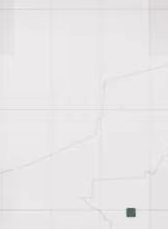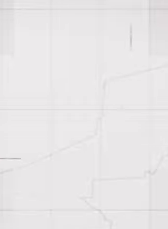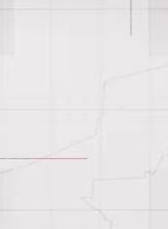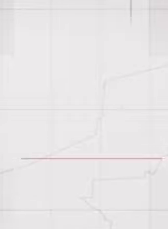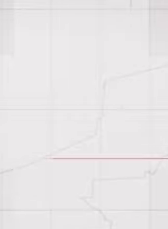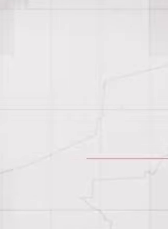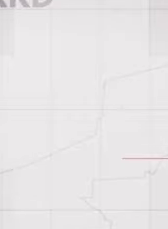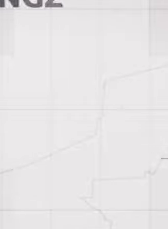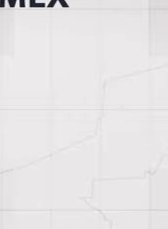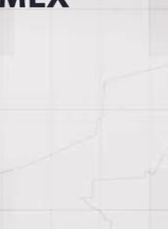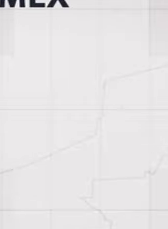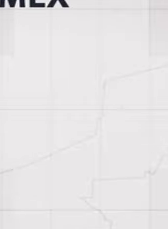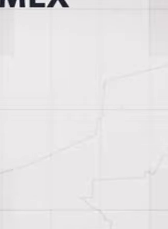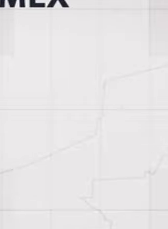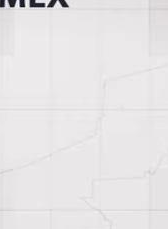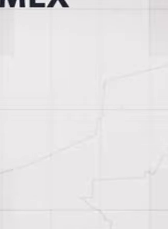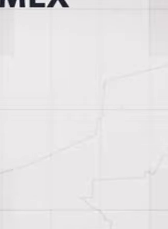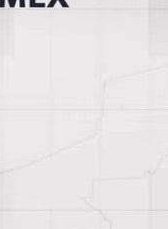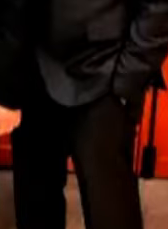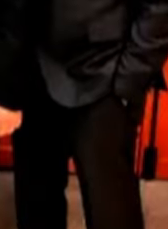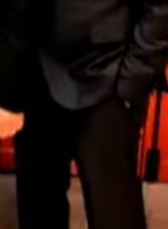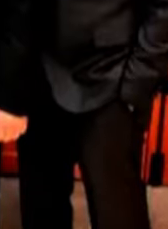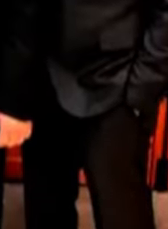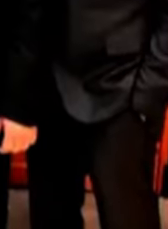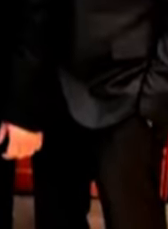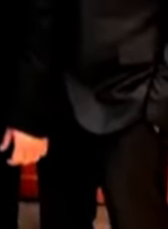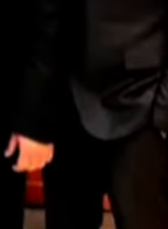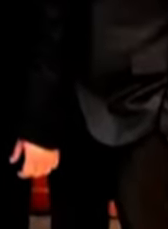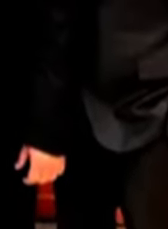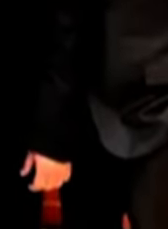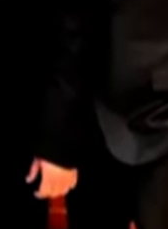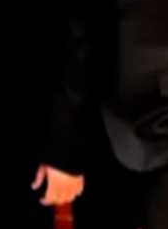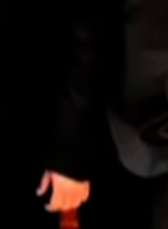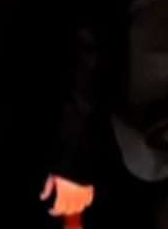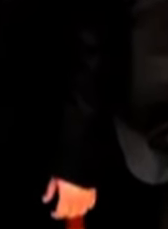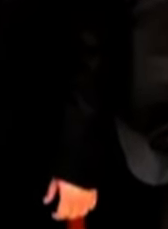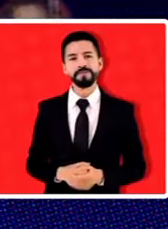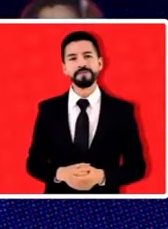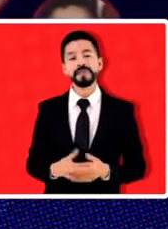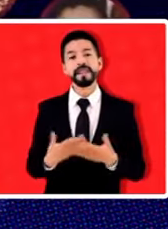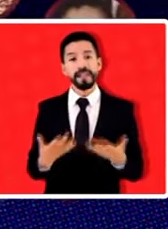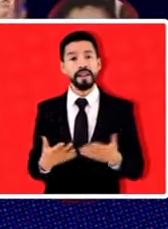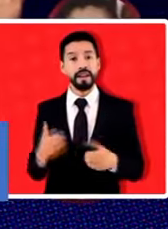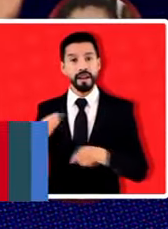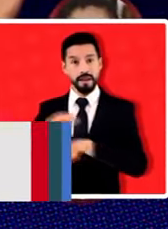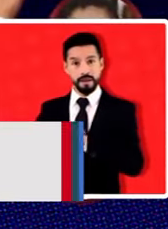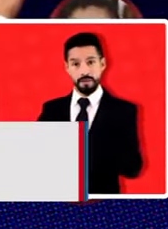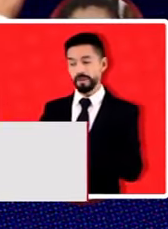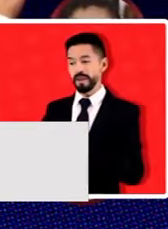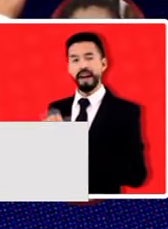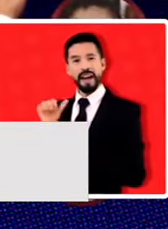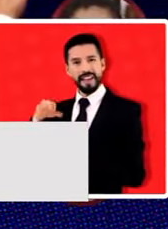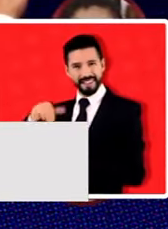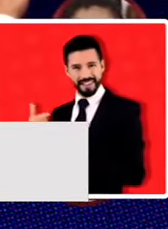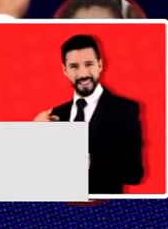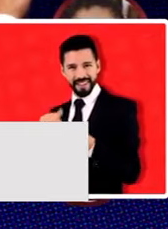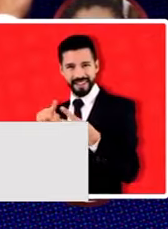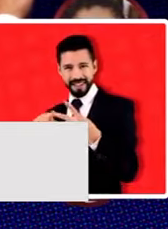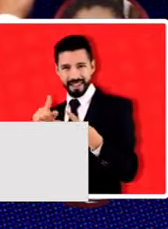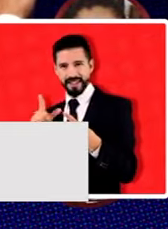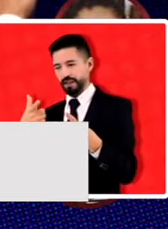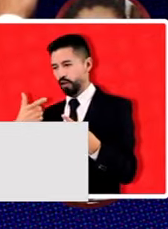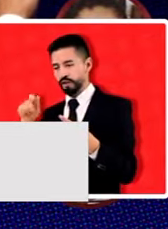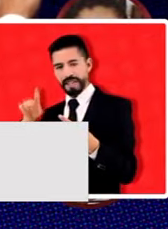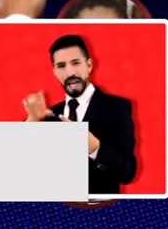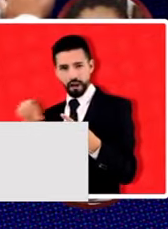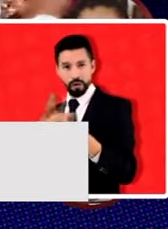millones de pesos. De acuerdo con otra investigación periodística, los hijos del presidente tampoco han sido el mejor ejemplo. Al menos 12 amigos de Gonzalo y Andy López